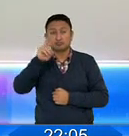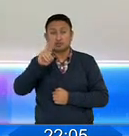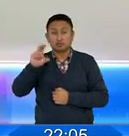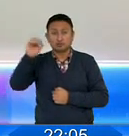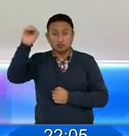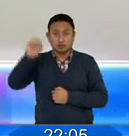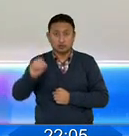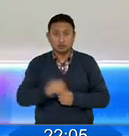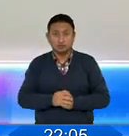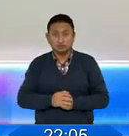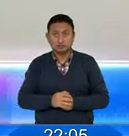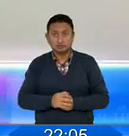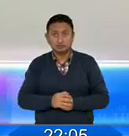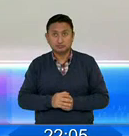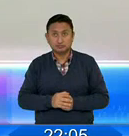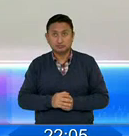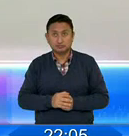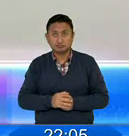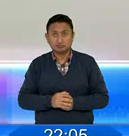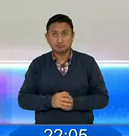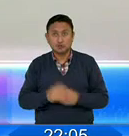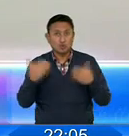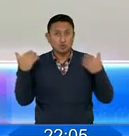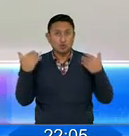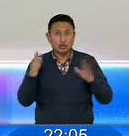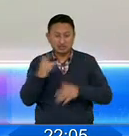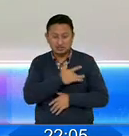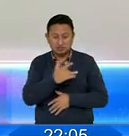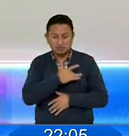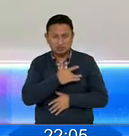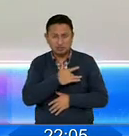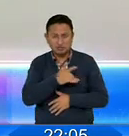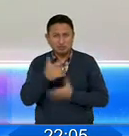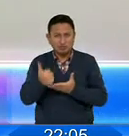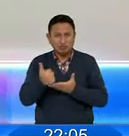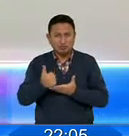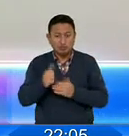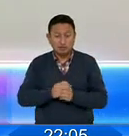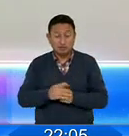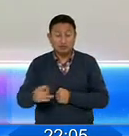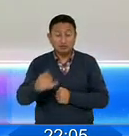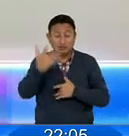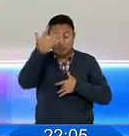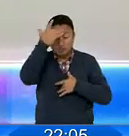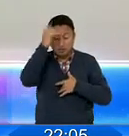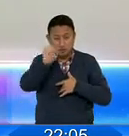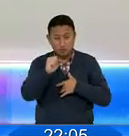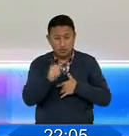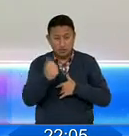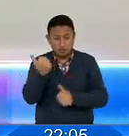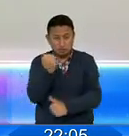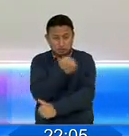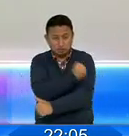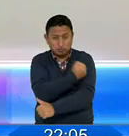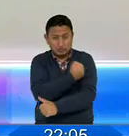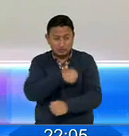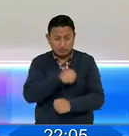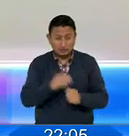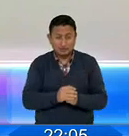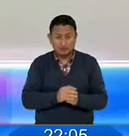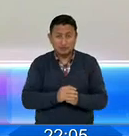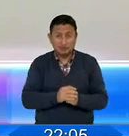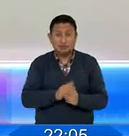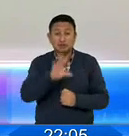65.22% frente a la aparición de cualquier síntoma. Frente a la enfermedad grave, se ha reportado que tenga esta vacuna